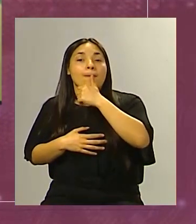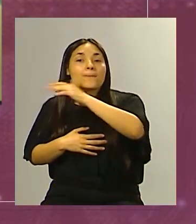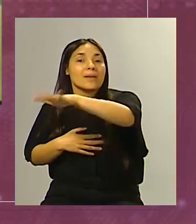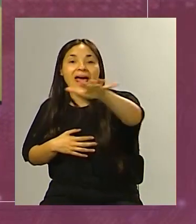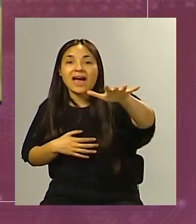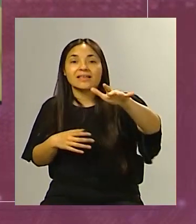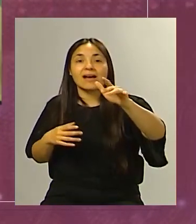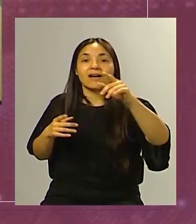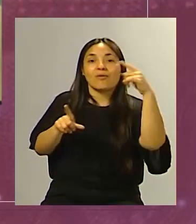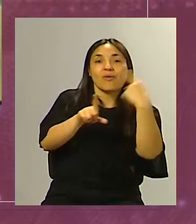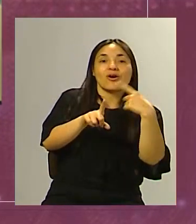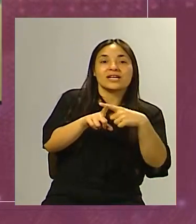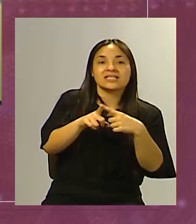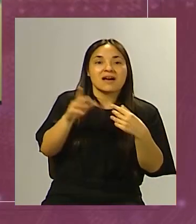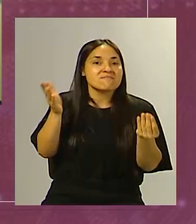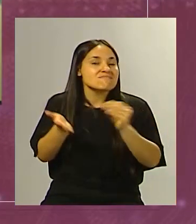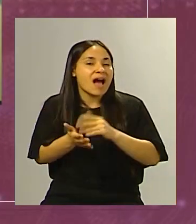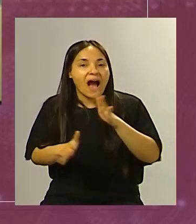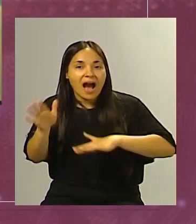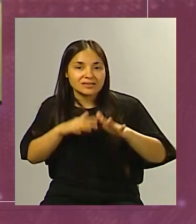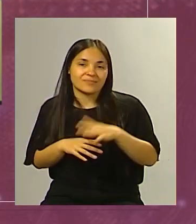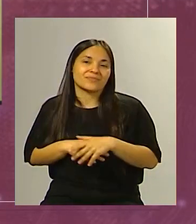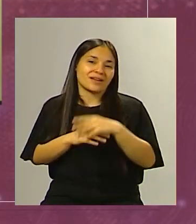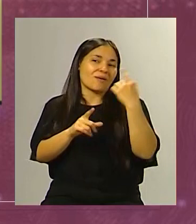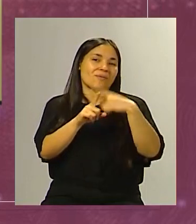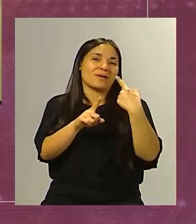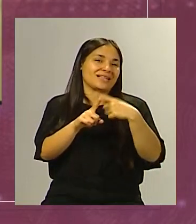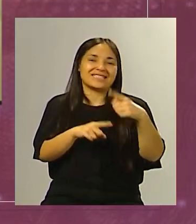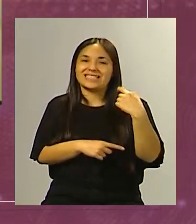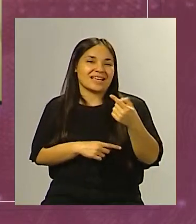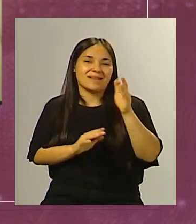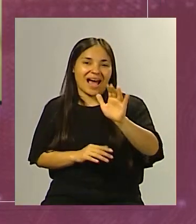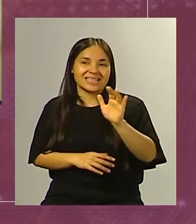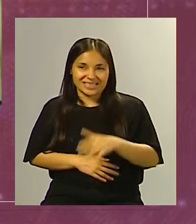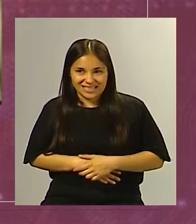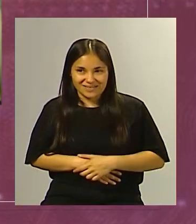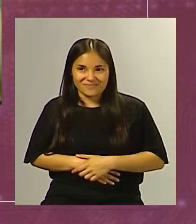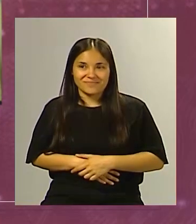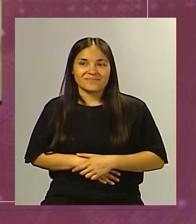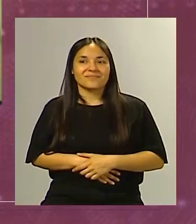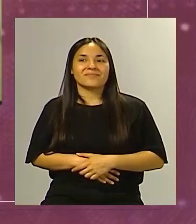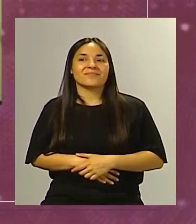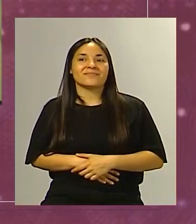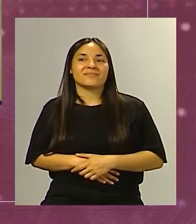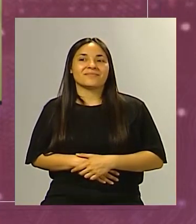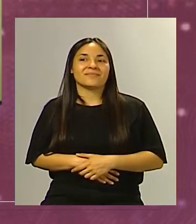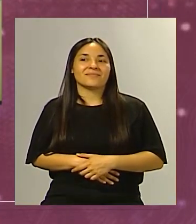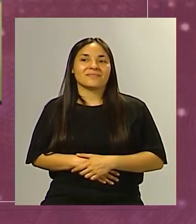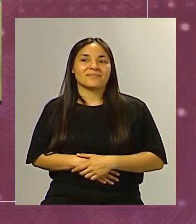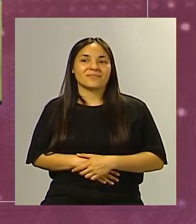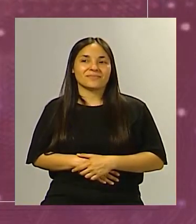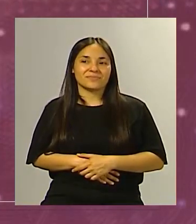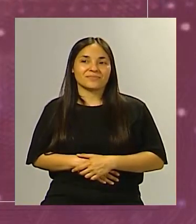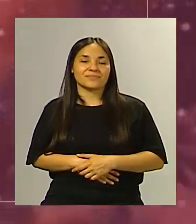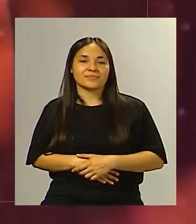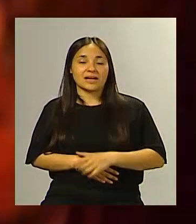boliche, obviamente. Claro, sí, el boliche siempre tiene que estar en el viaje de estado secundario, si no los chicos no van. Bueno, en el caso de